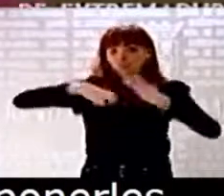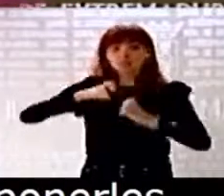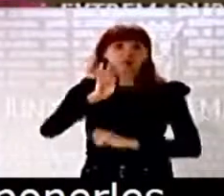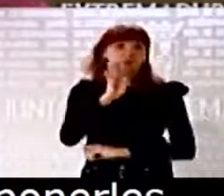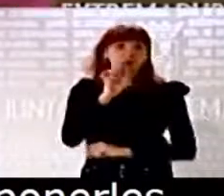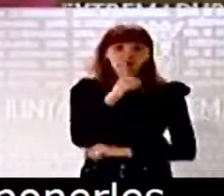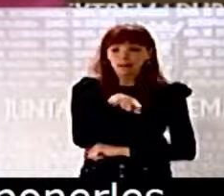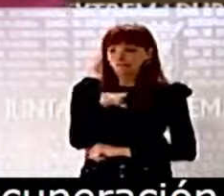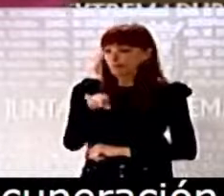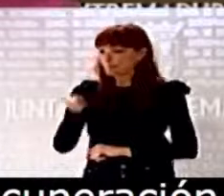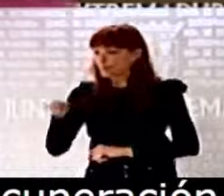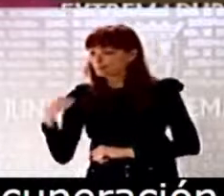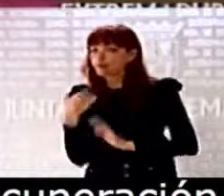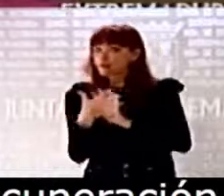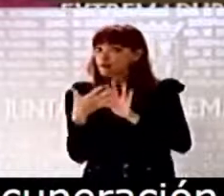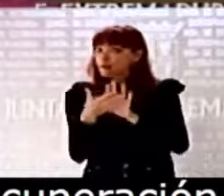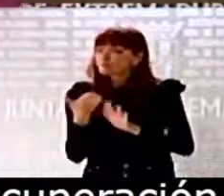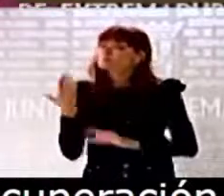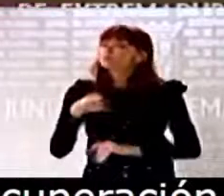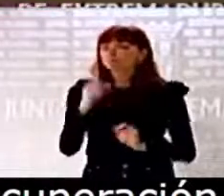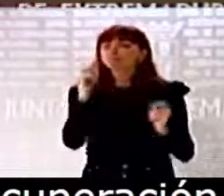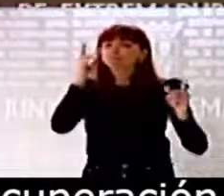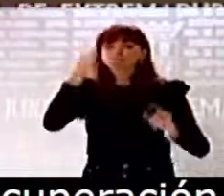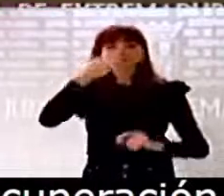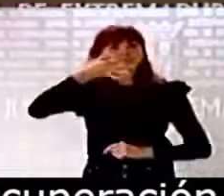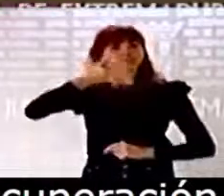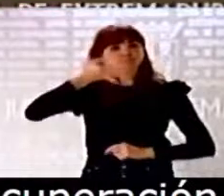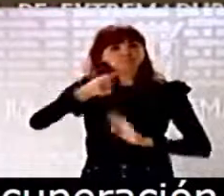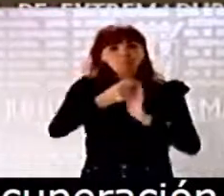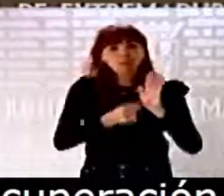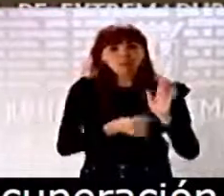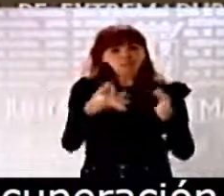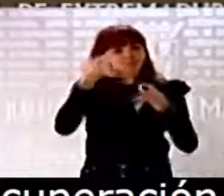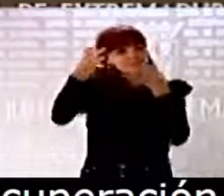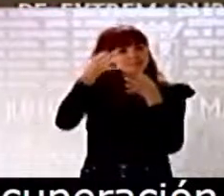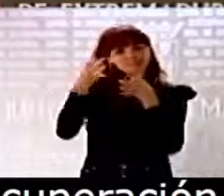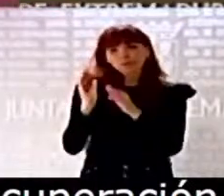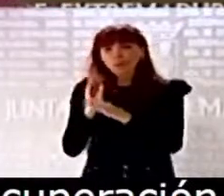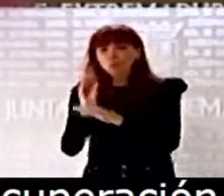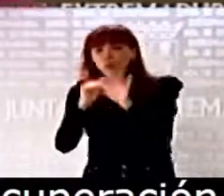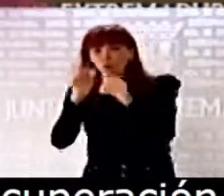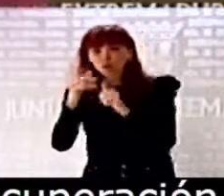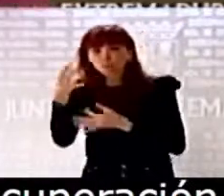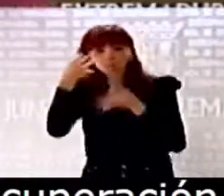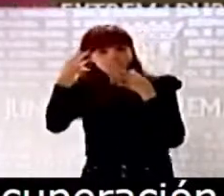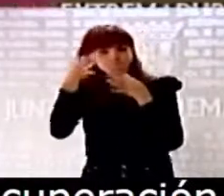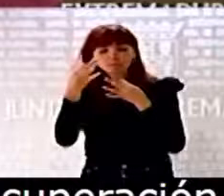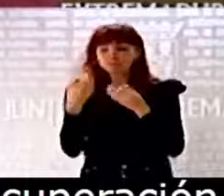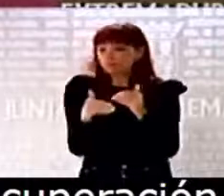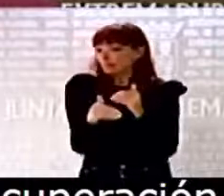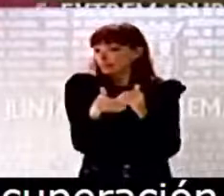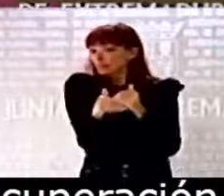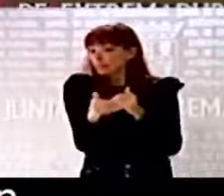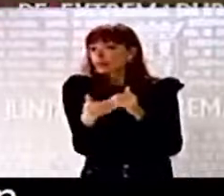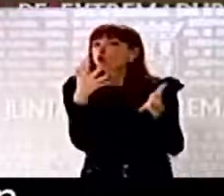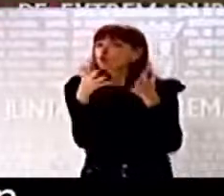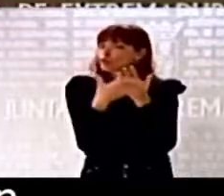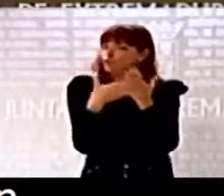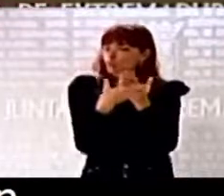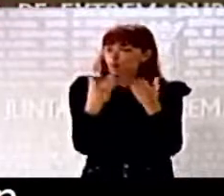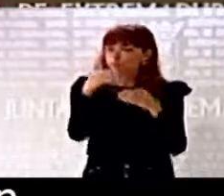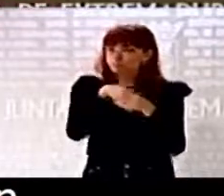últimos meses y que ya empiezan a coger cuerpo con medidas concretas y convocatorias concretas que ven la luz en el Consejo de